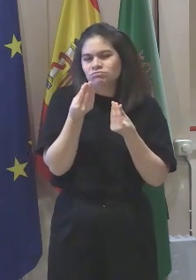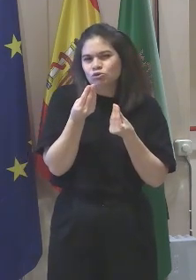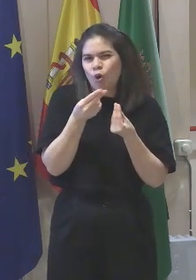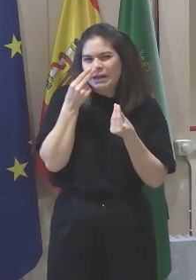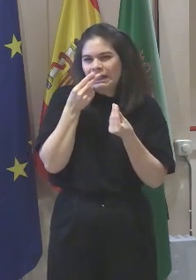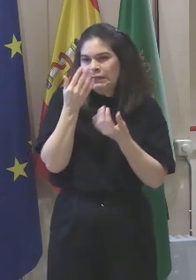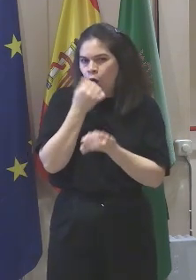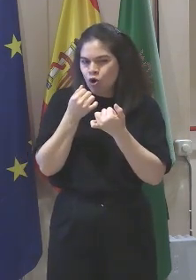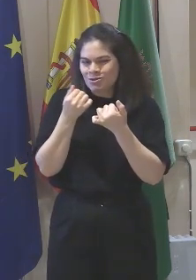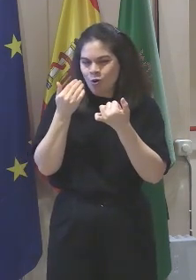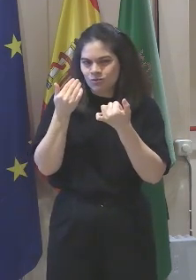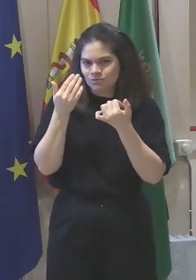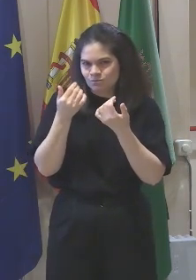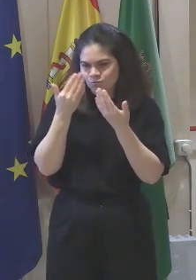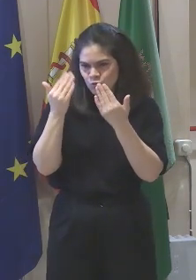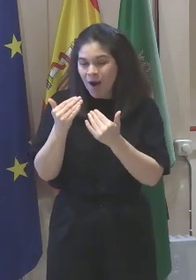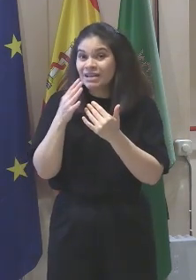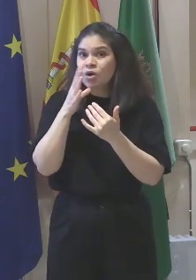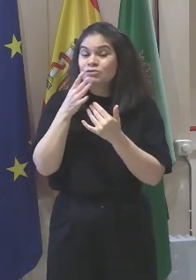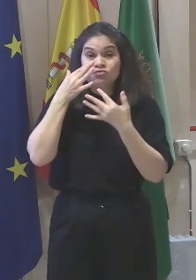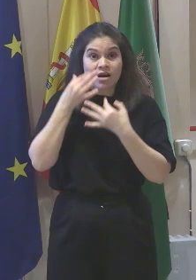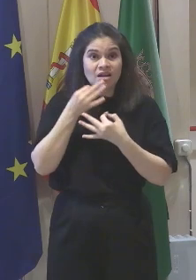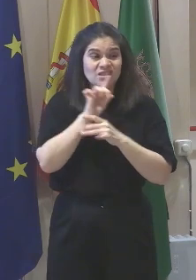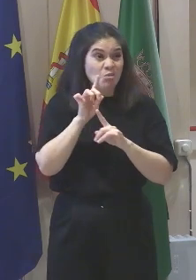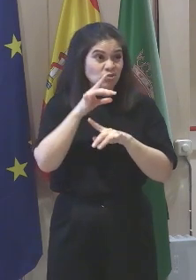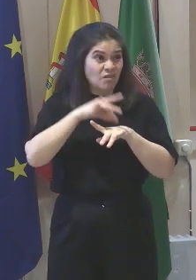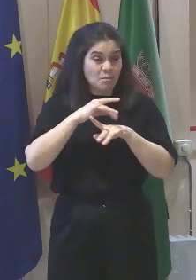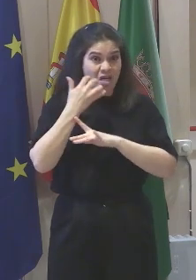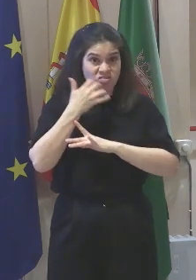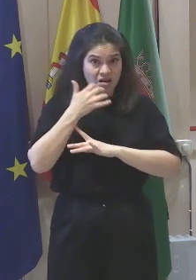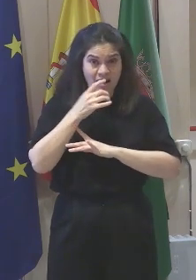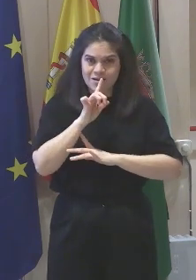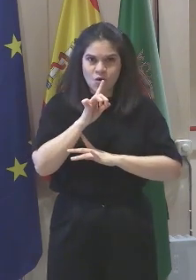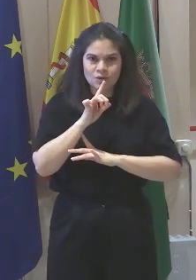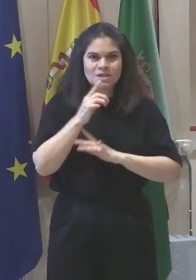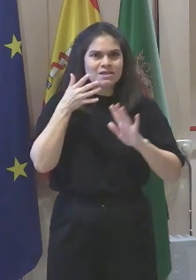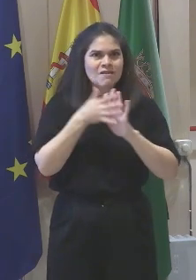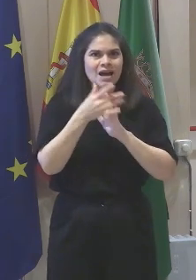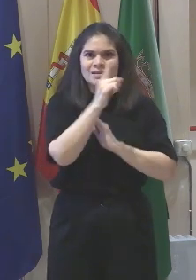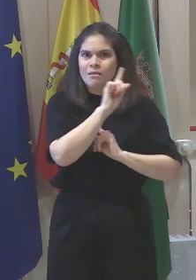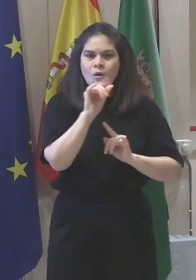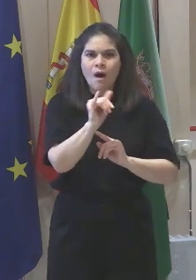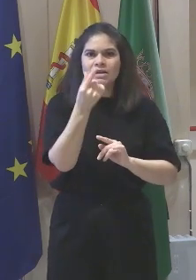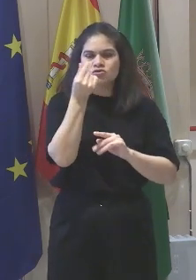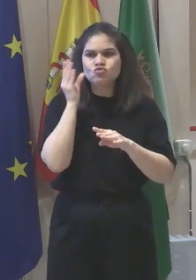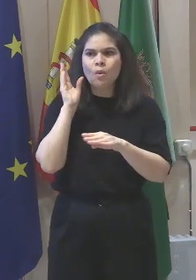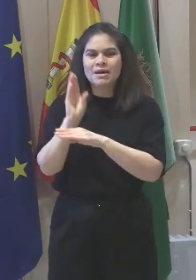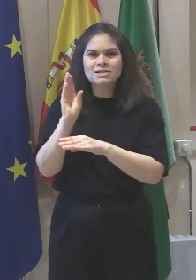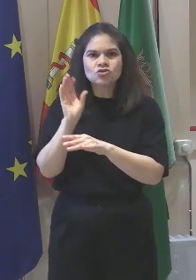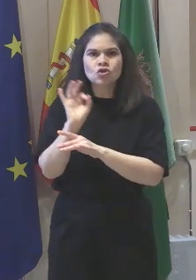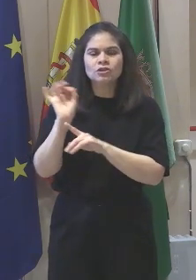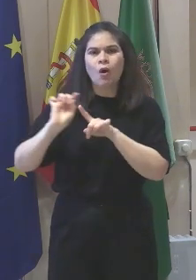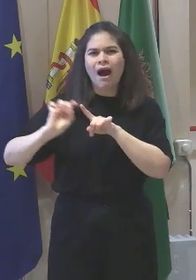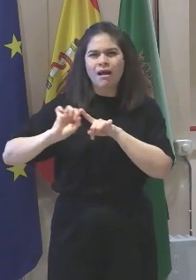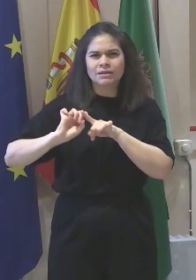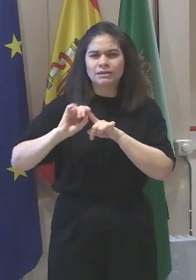su prevención, y eso es una realidad. Y tampoco es una enfermedad rara, de manera que tampoco recibe subvenciones ni las características que